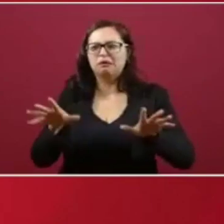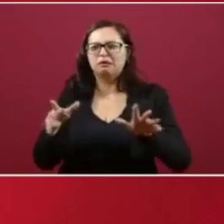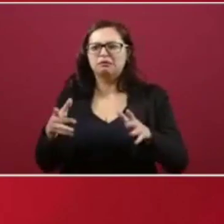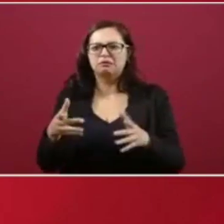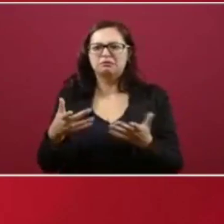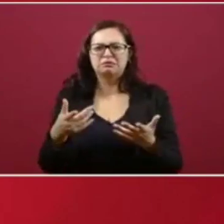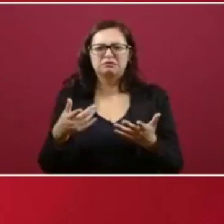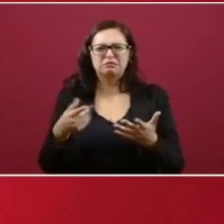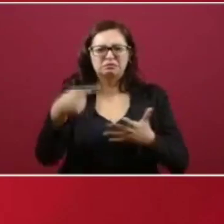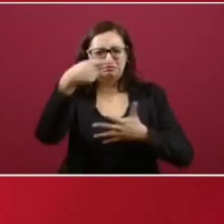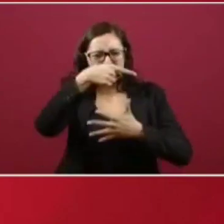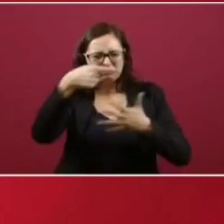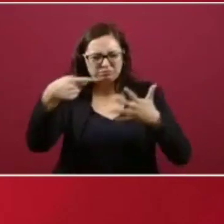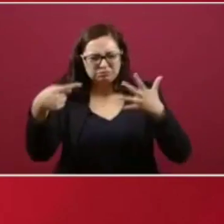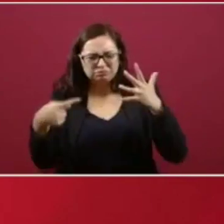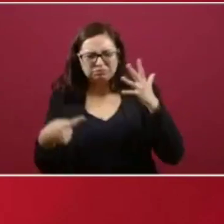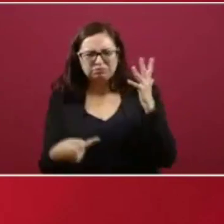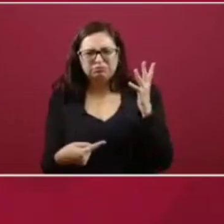señalando